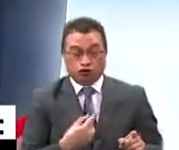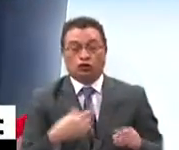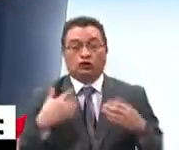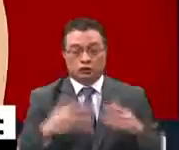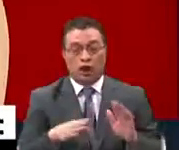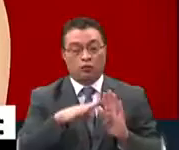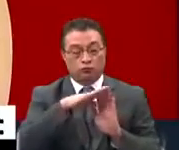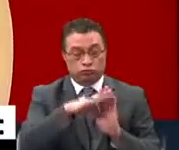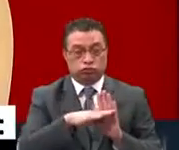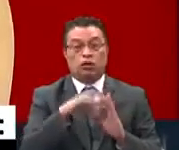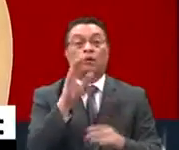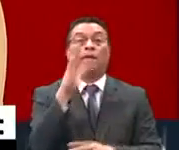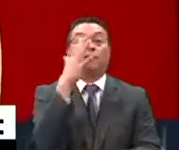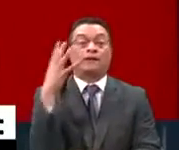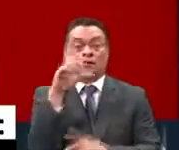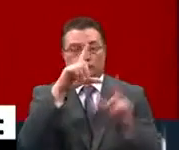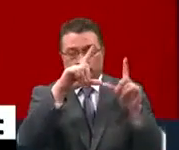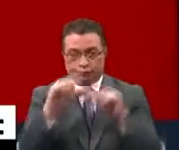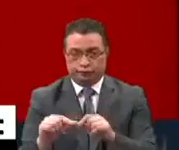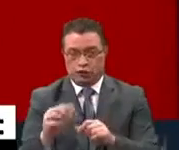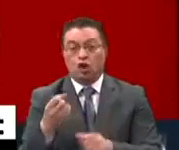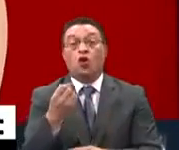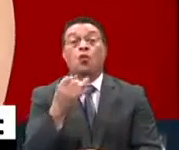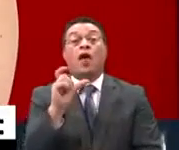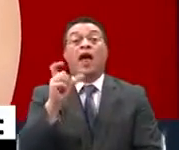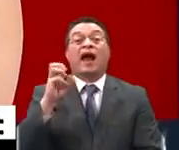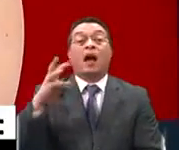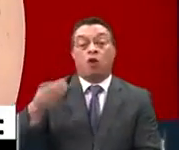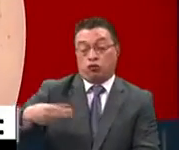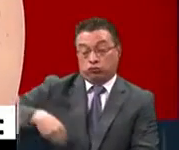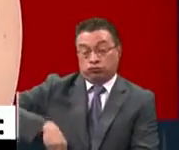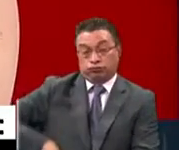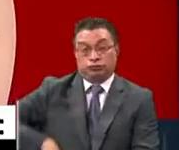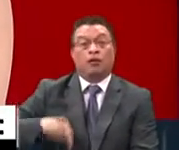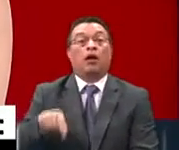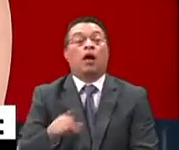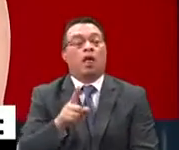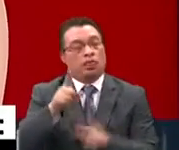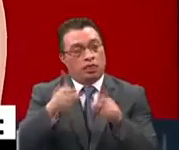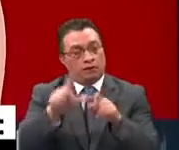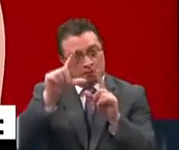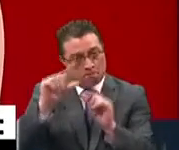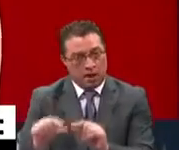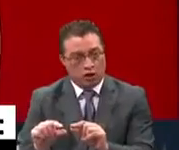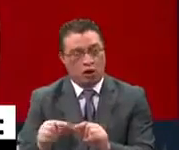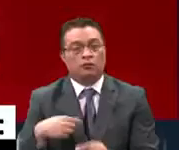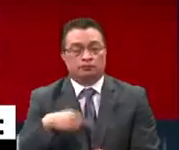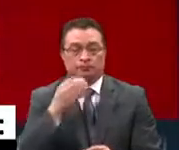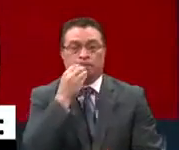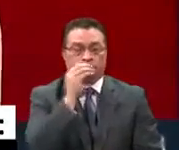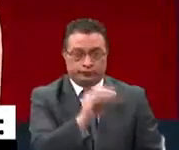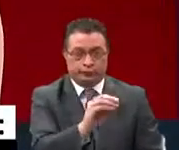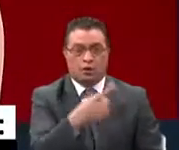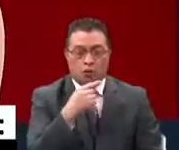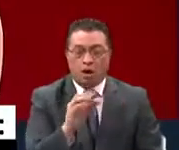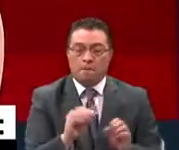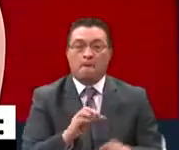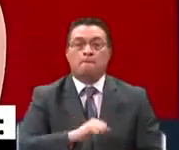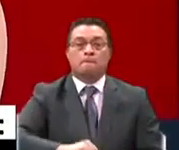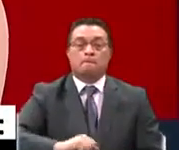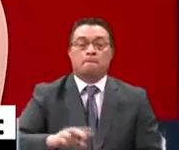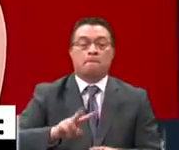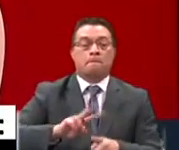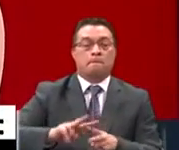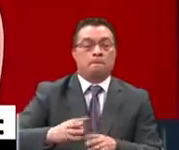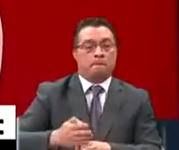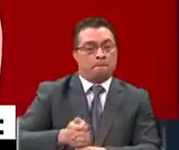el número de plantas y hemos bajado el gramaje. Yo creo que con eso estamos dando una señal clara respecto de ciertas prevenciones que